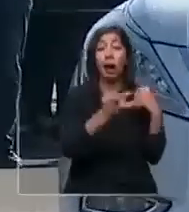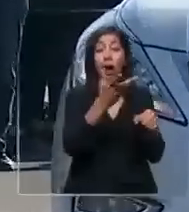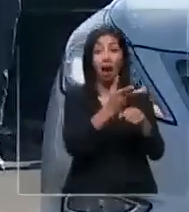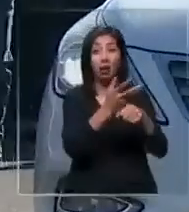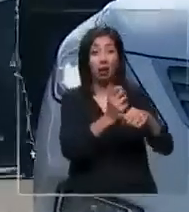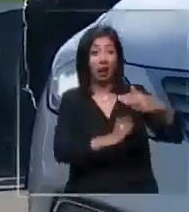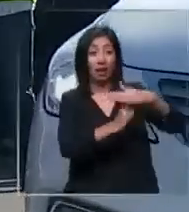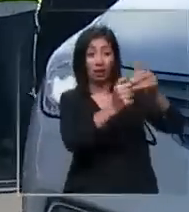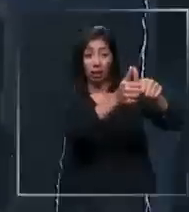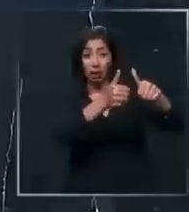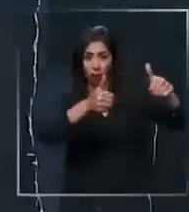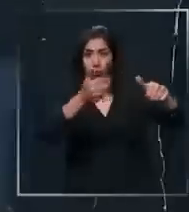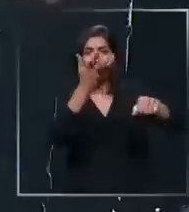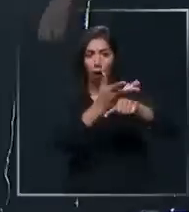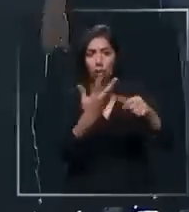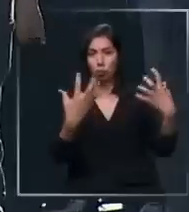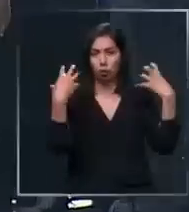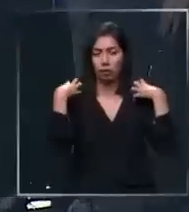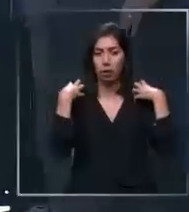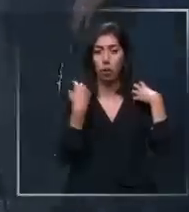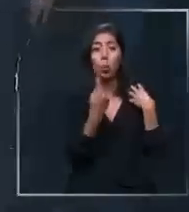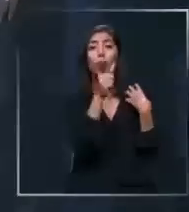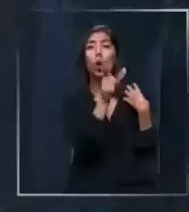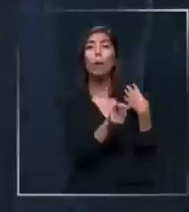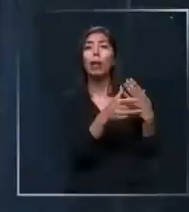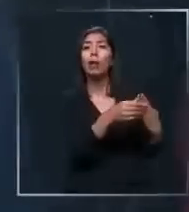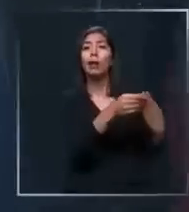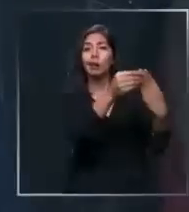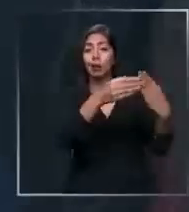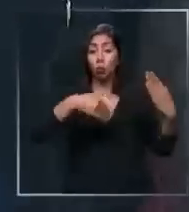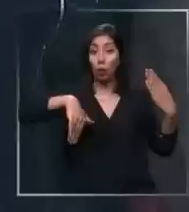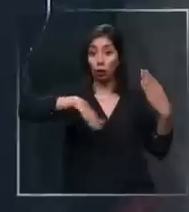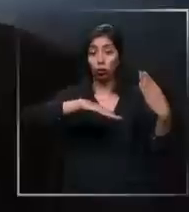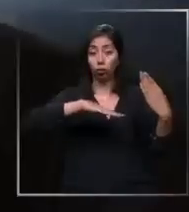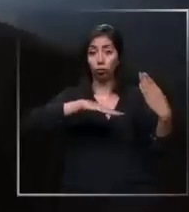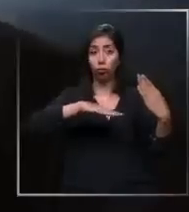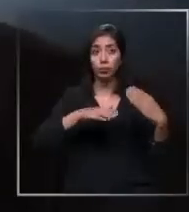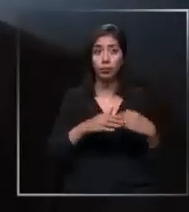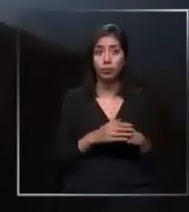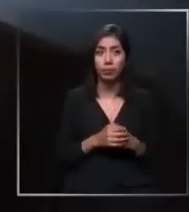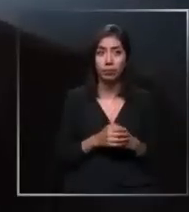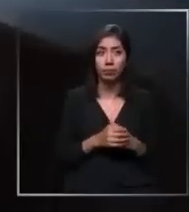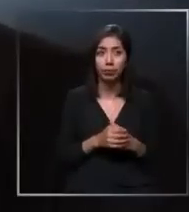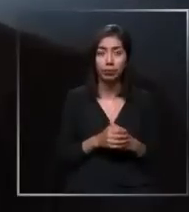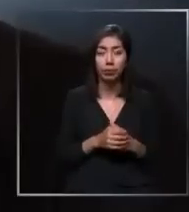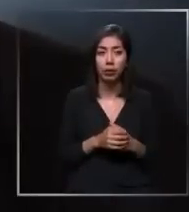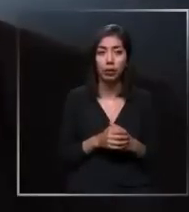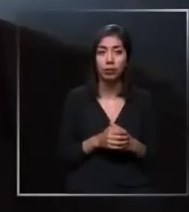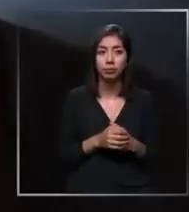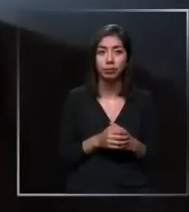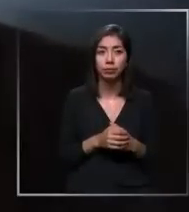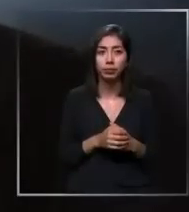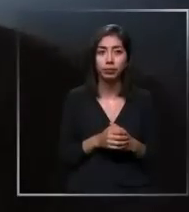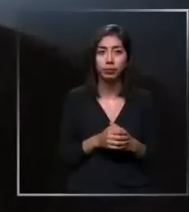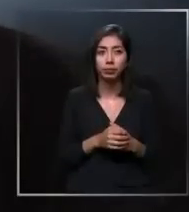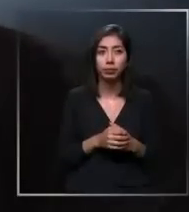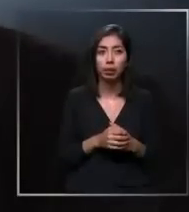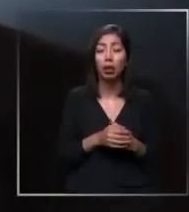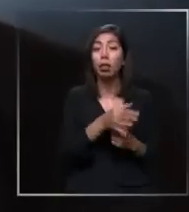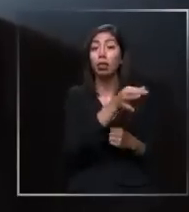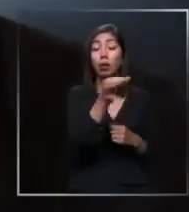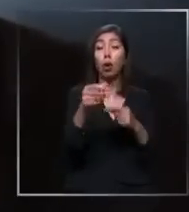hay. Un dirigente nuestro le hizo la advertencia. En términos tan sencillos como el